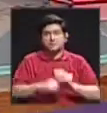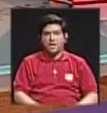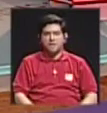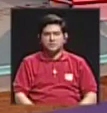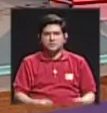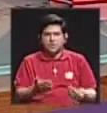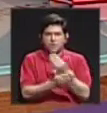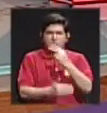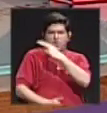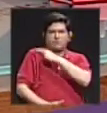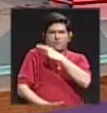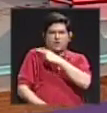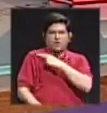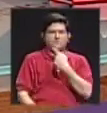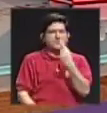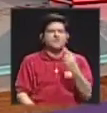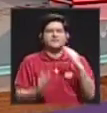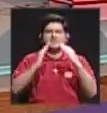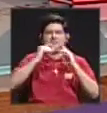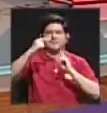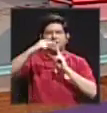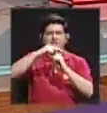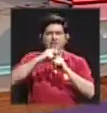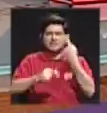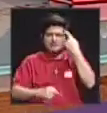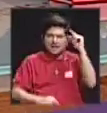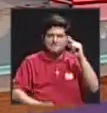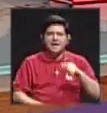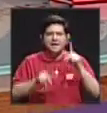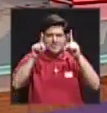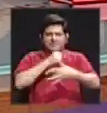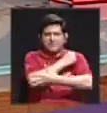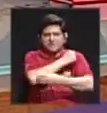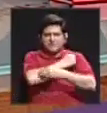nuevo jerarca habla de una iglesia para los pobres y de los pobres,